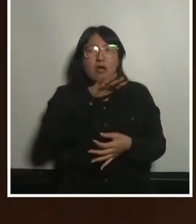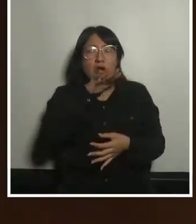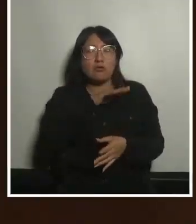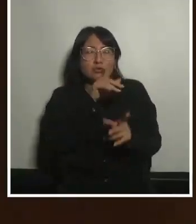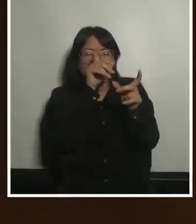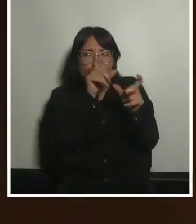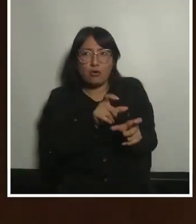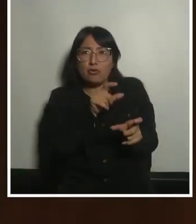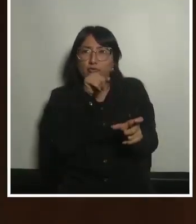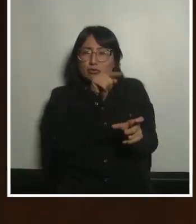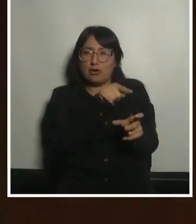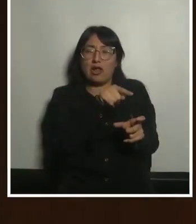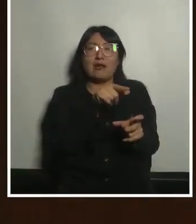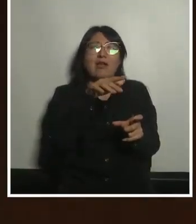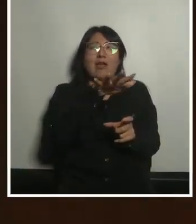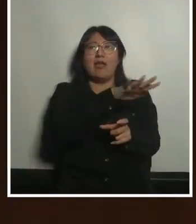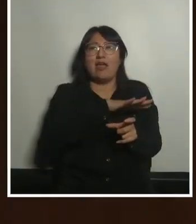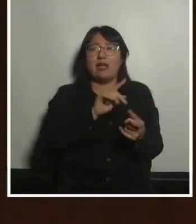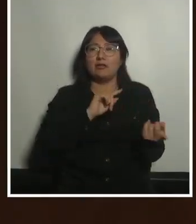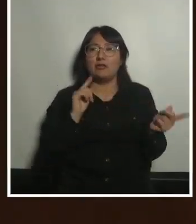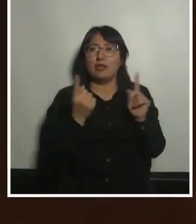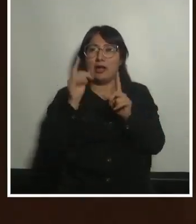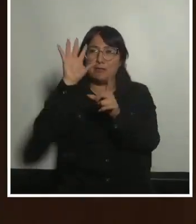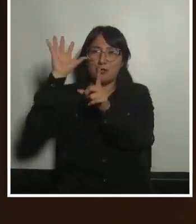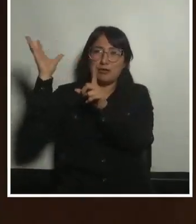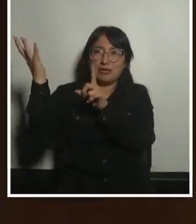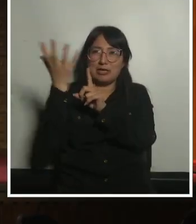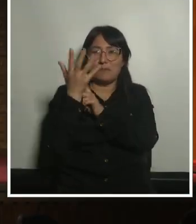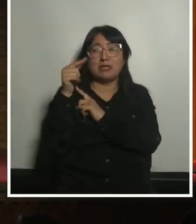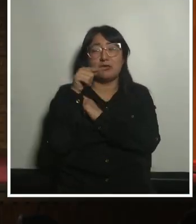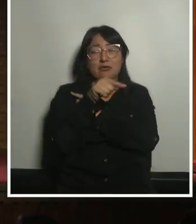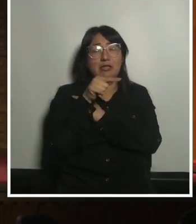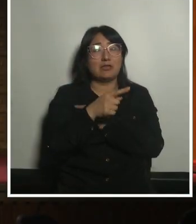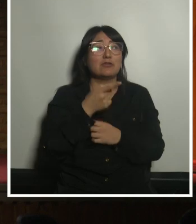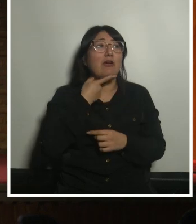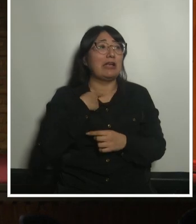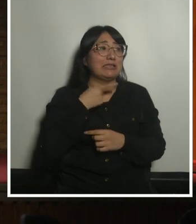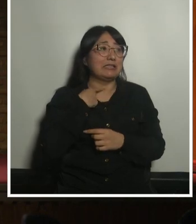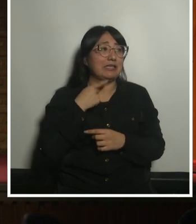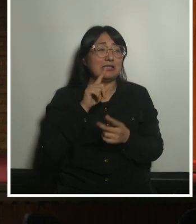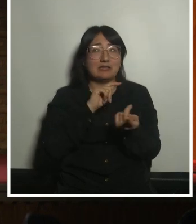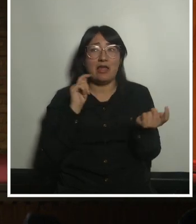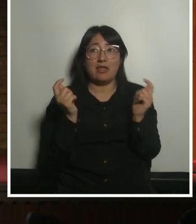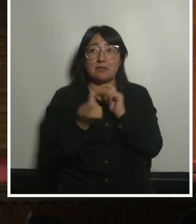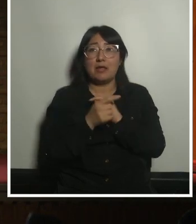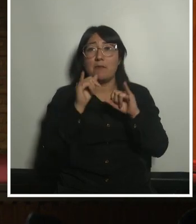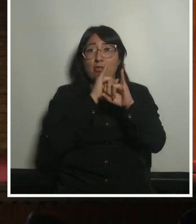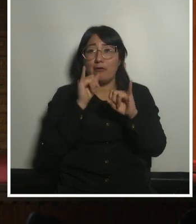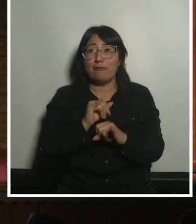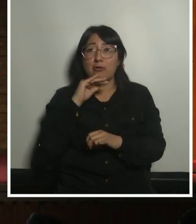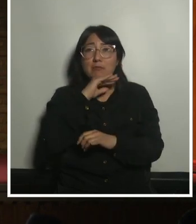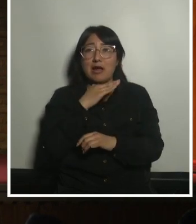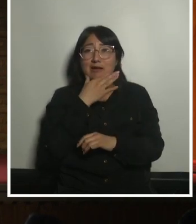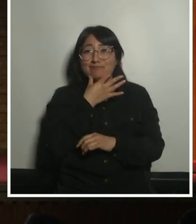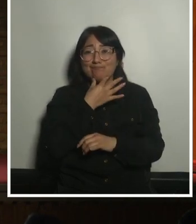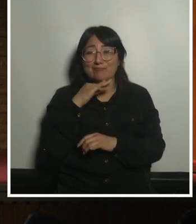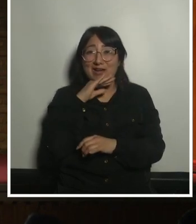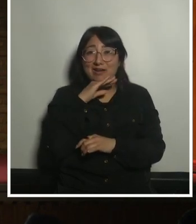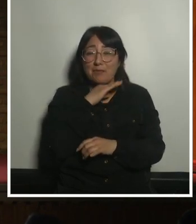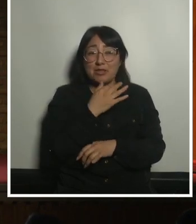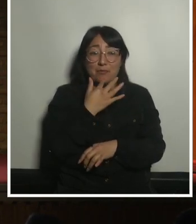dirigirlos principalmente a estos escenarios de cambio climático, que son los que nos interesa adaptarnos de manera rápida, porque esta costa está